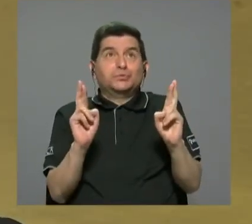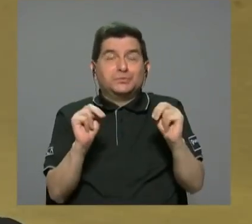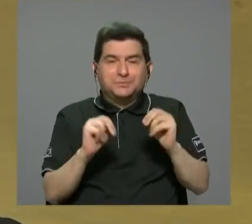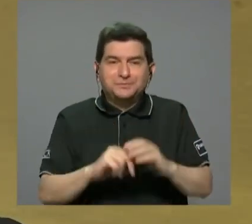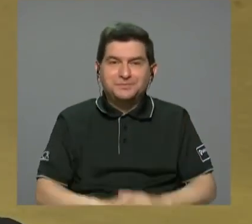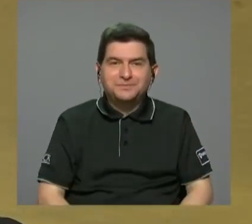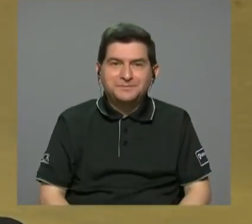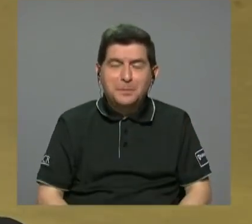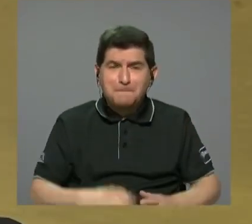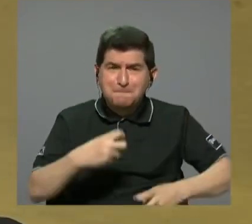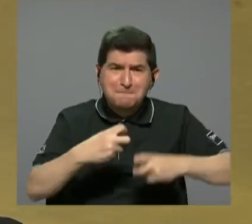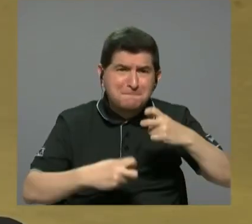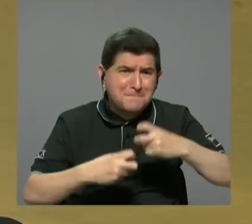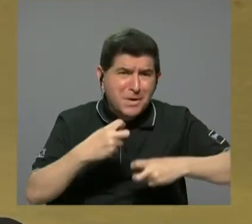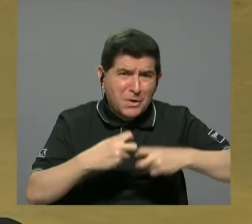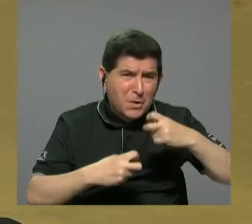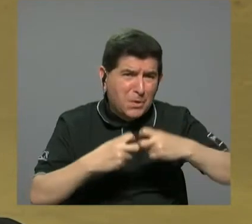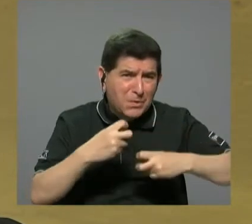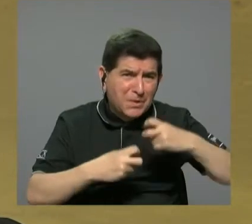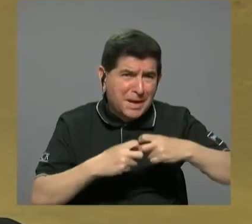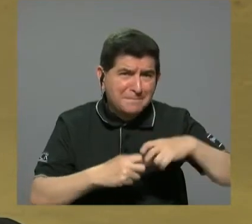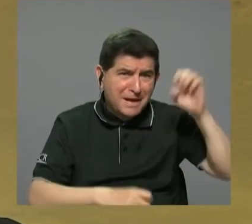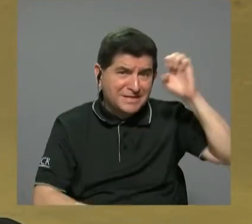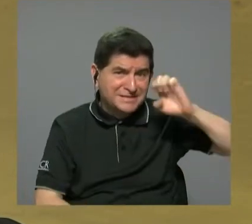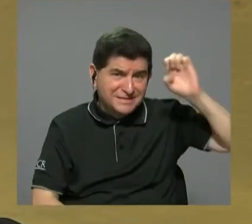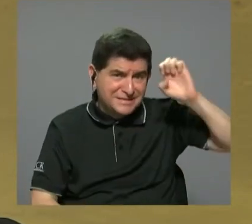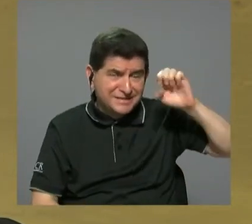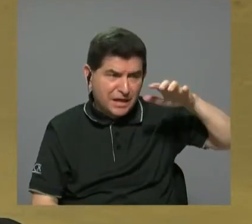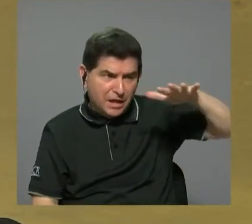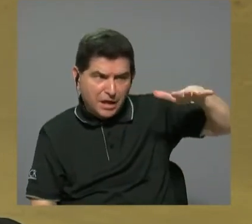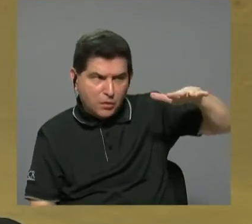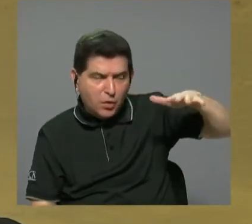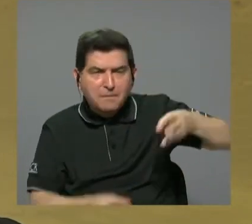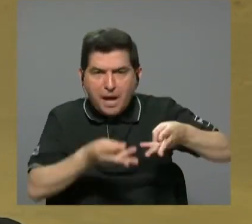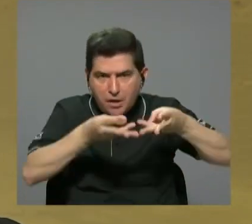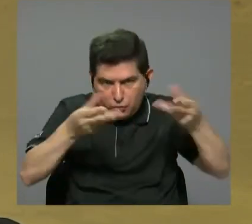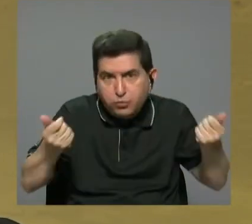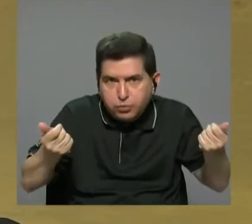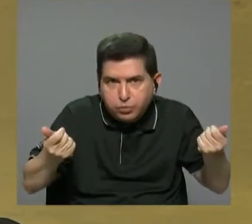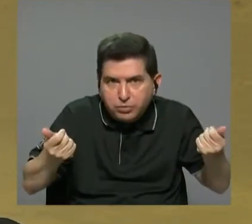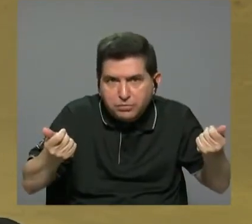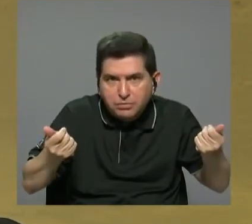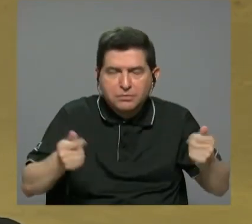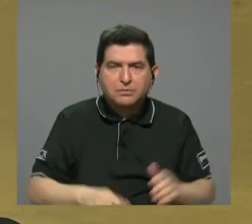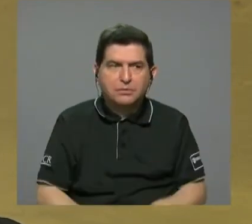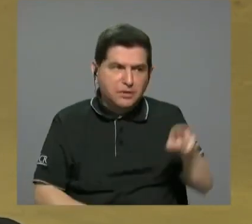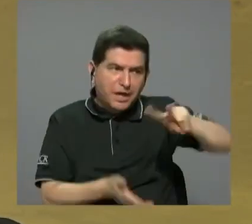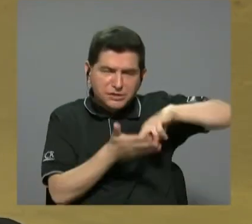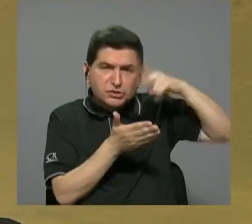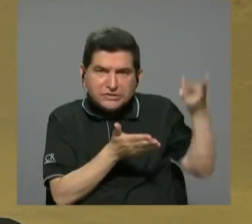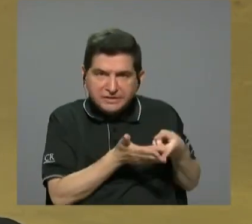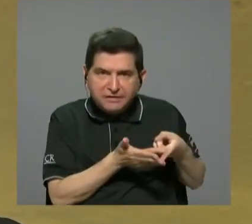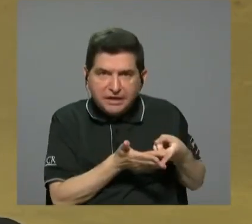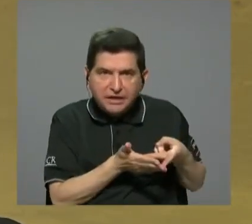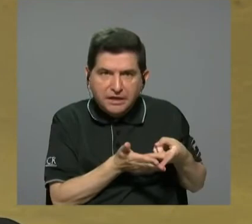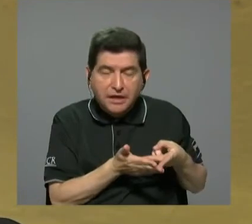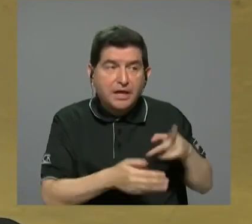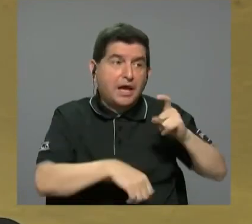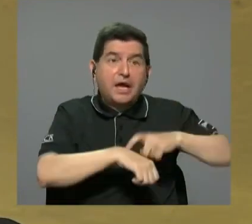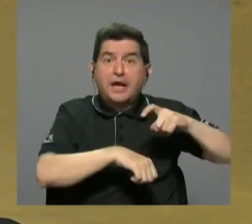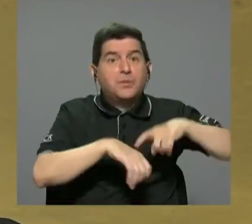que los problemas en Europa se resuelvan, lo que eso quiere decir, y cuando